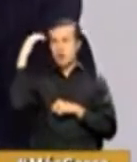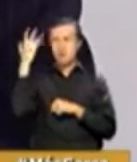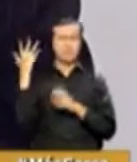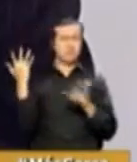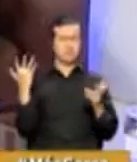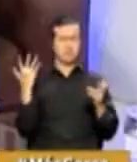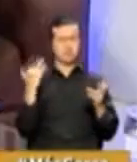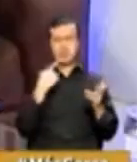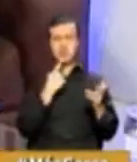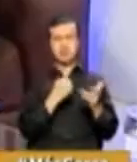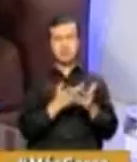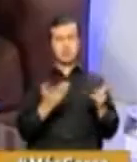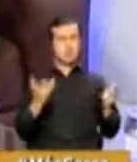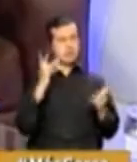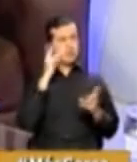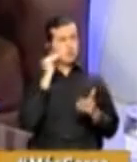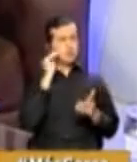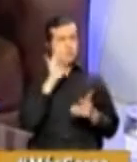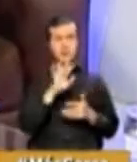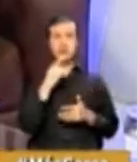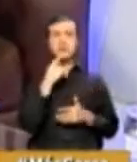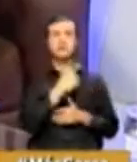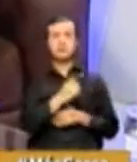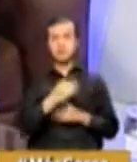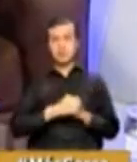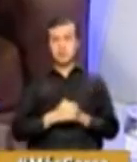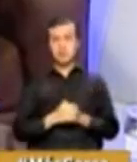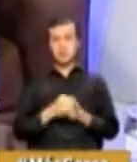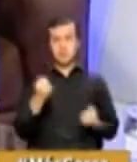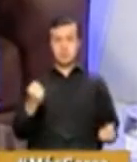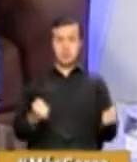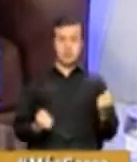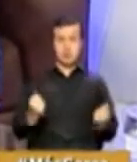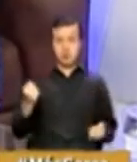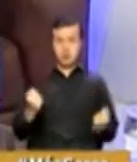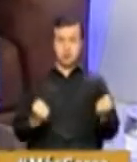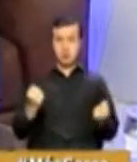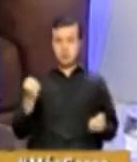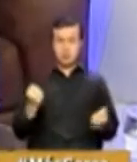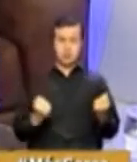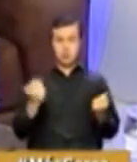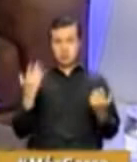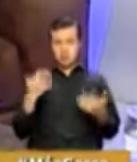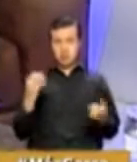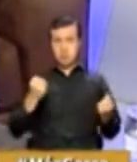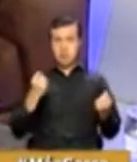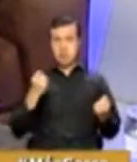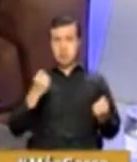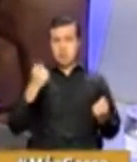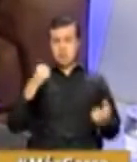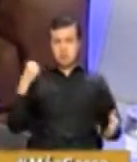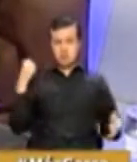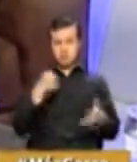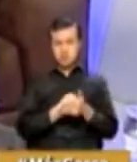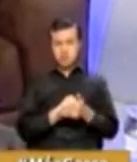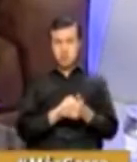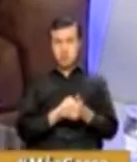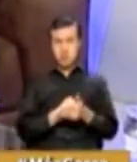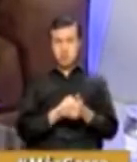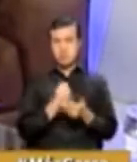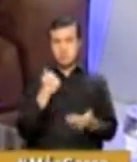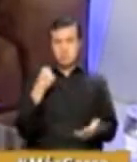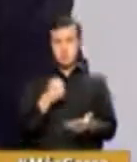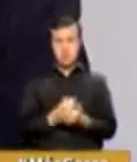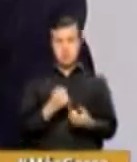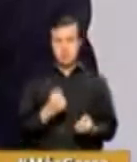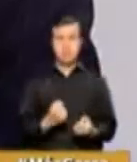eso. Nos contaba una anécdota usted, y era que, por ejemplo, estaba manejando una época sí. y casi llega a chocarse, porque esto fue sí, casi fue de un